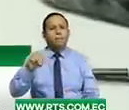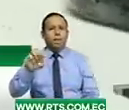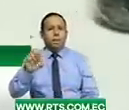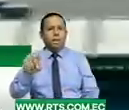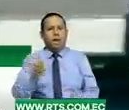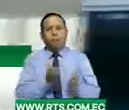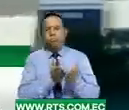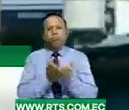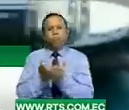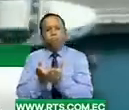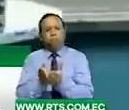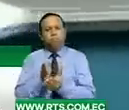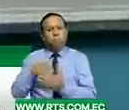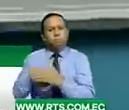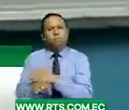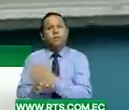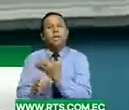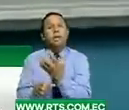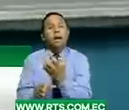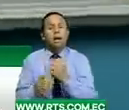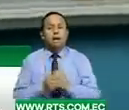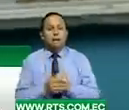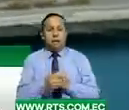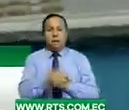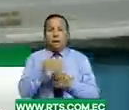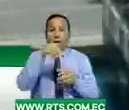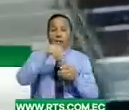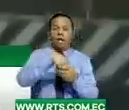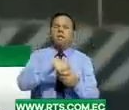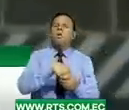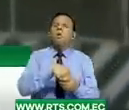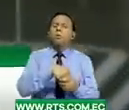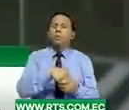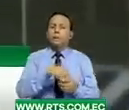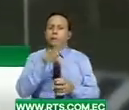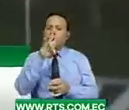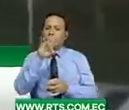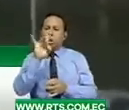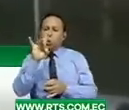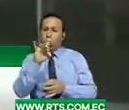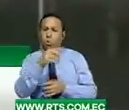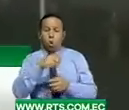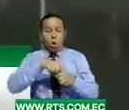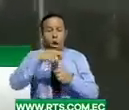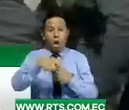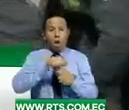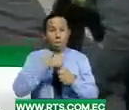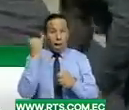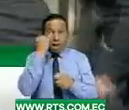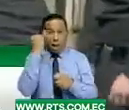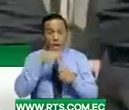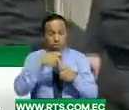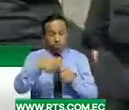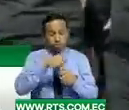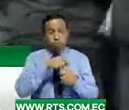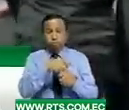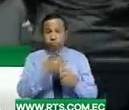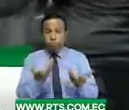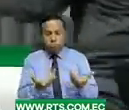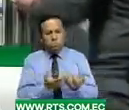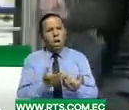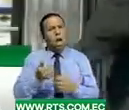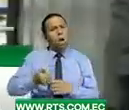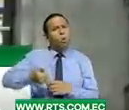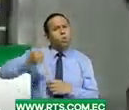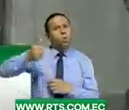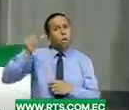en Georgia. La cocaína estaba escondida en un cargamento de unas 78 toneladas de plátanos. Para las autoridades italianas,